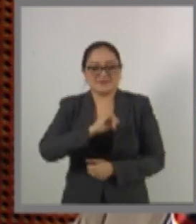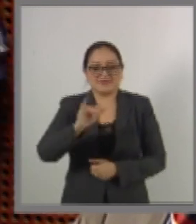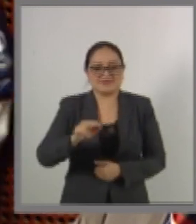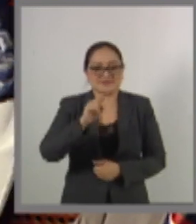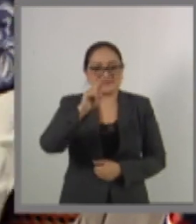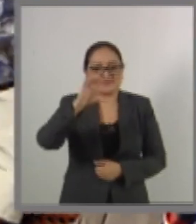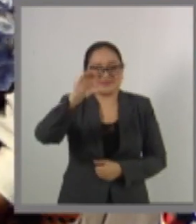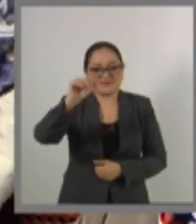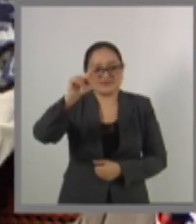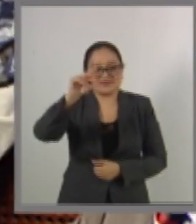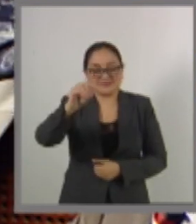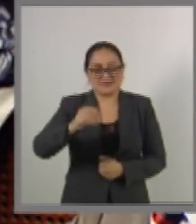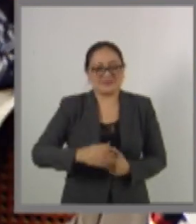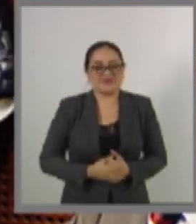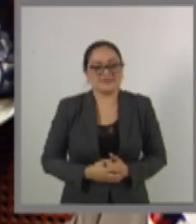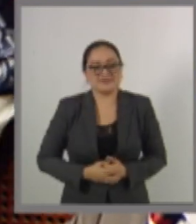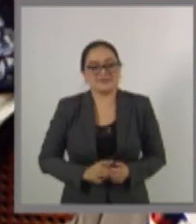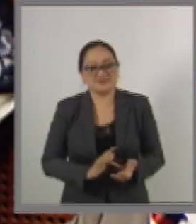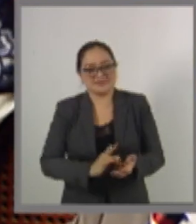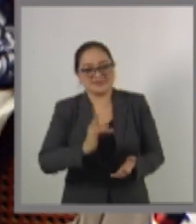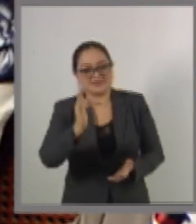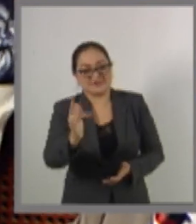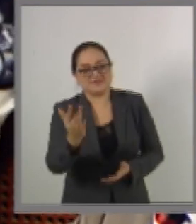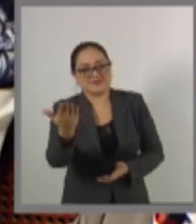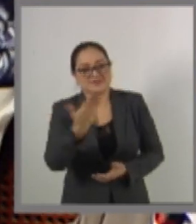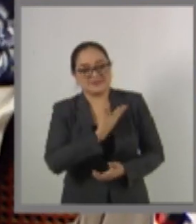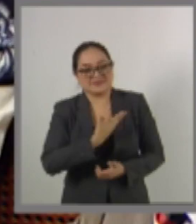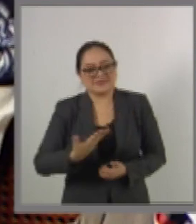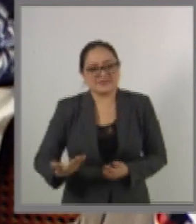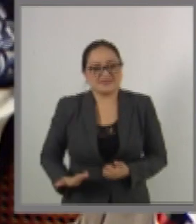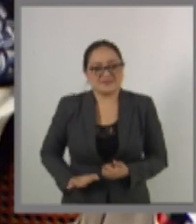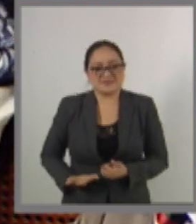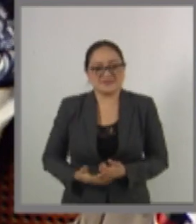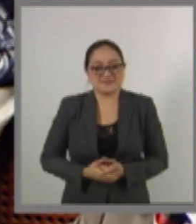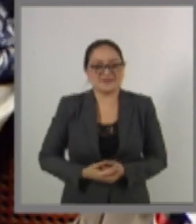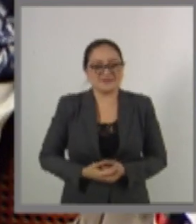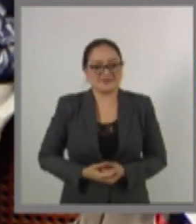Senado. Muchas gracias, presidente.